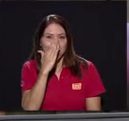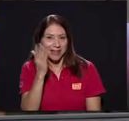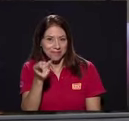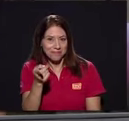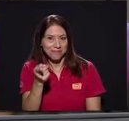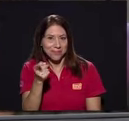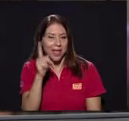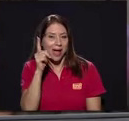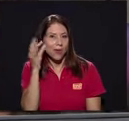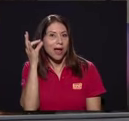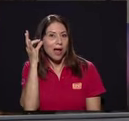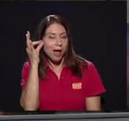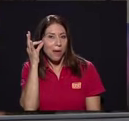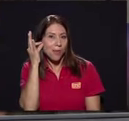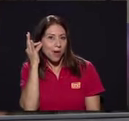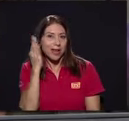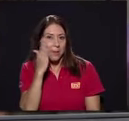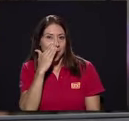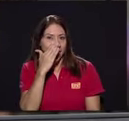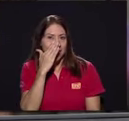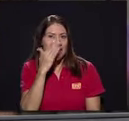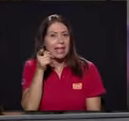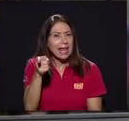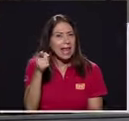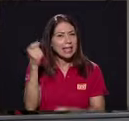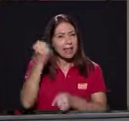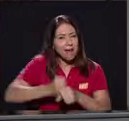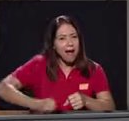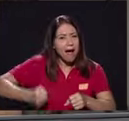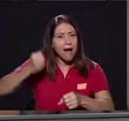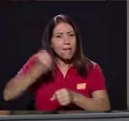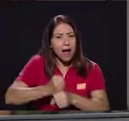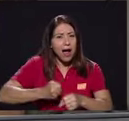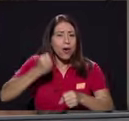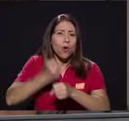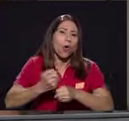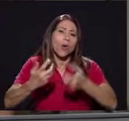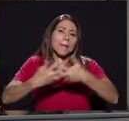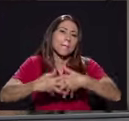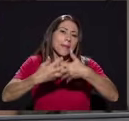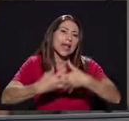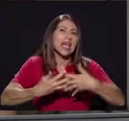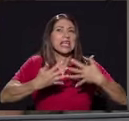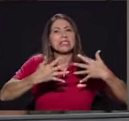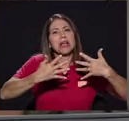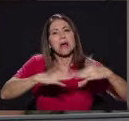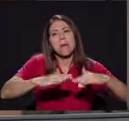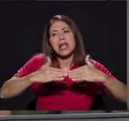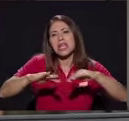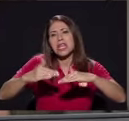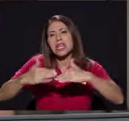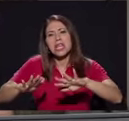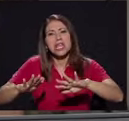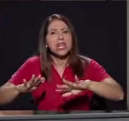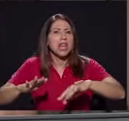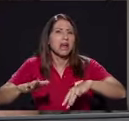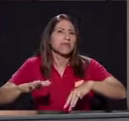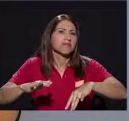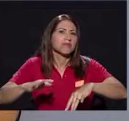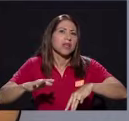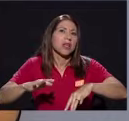una mujer madre que trabajó en una empresa o una maquila o una fábrica